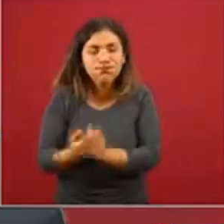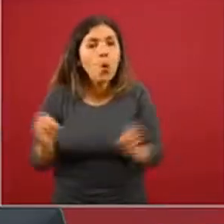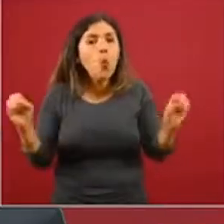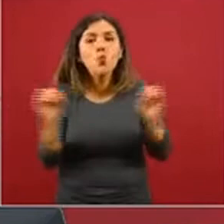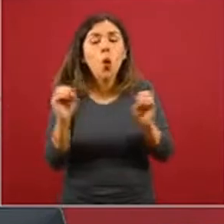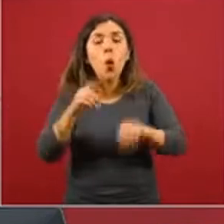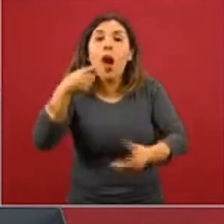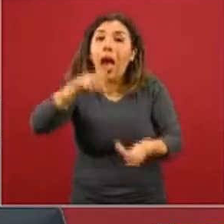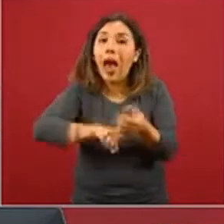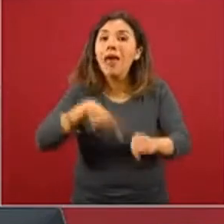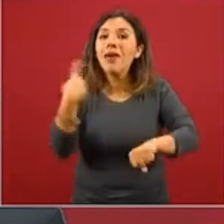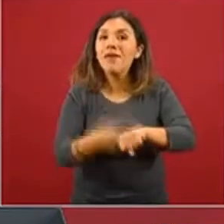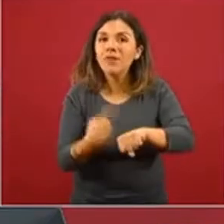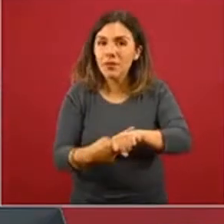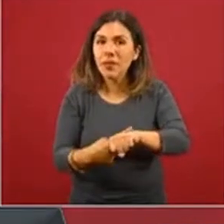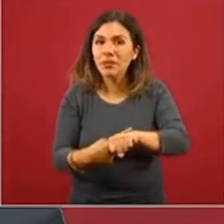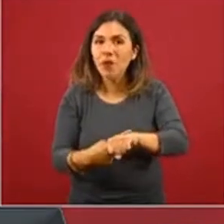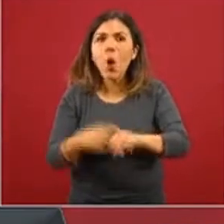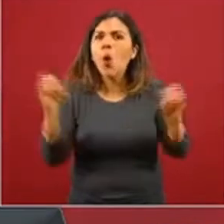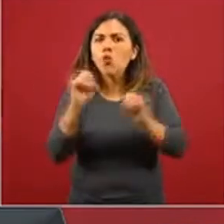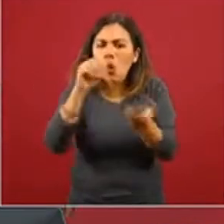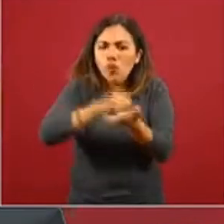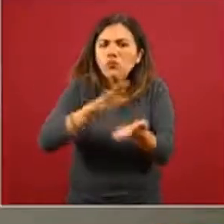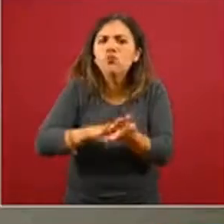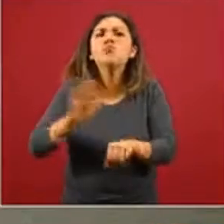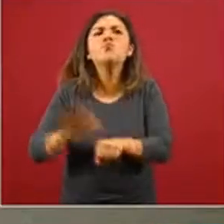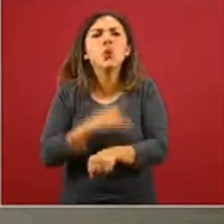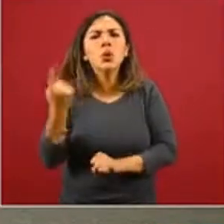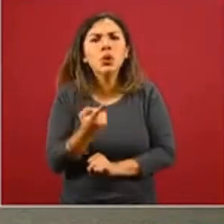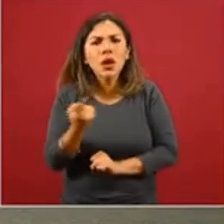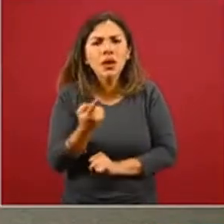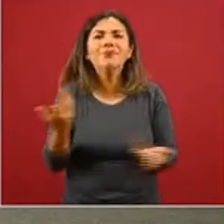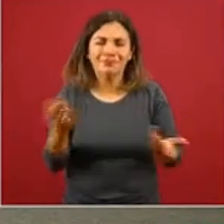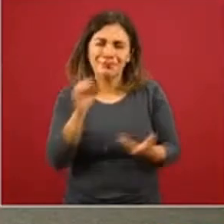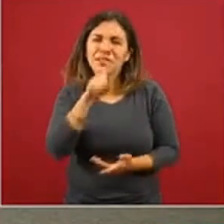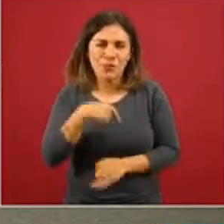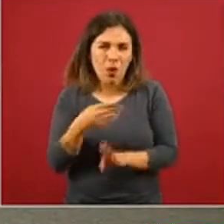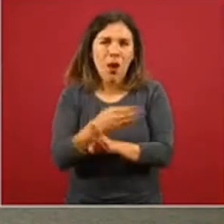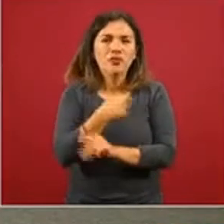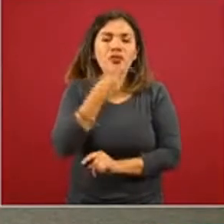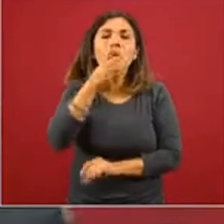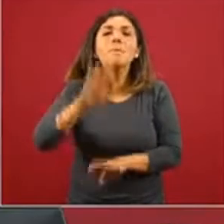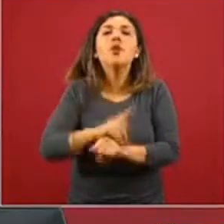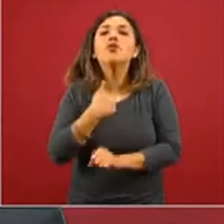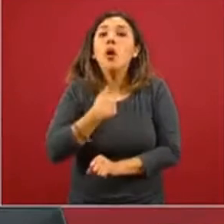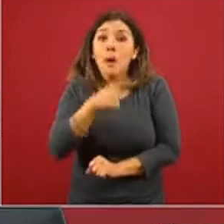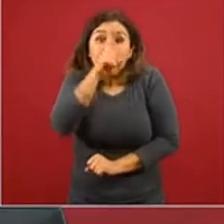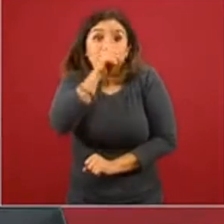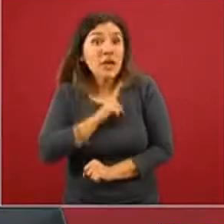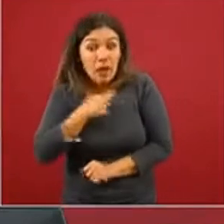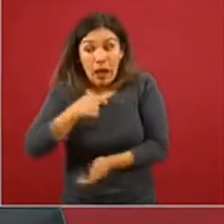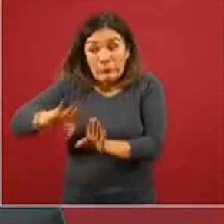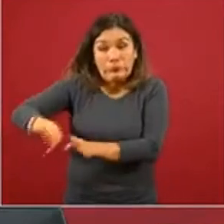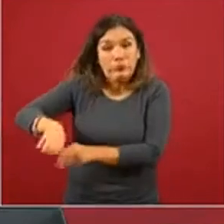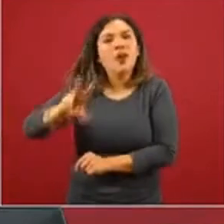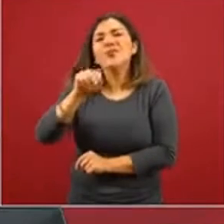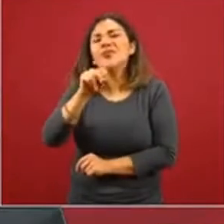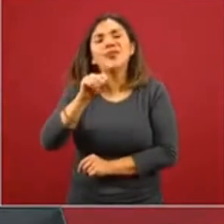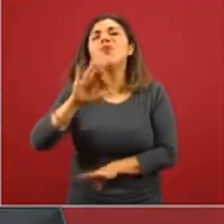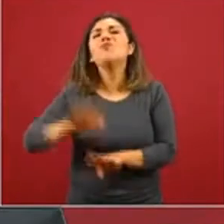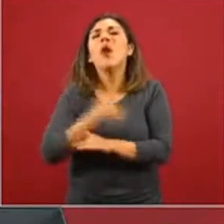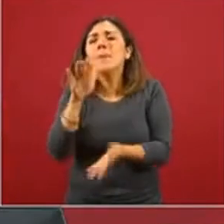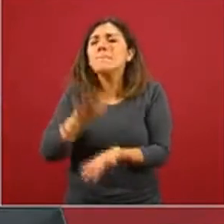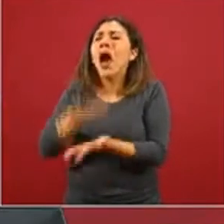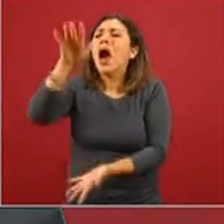de enfermedad. ¿Por qué fue no documentada? No, como acabamos de comentar, porque nos interesa ocultarla, sino porque la gran mayoría